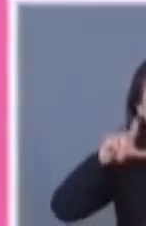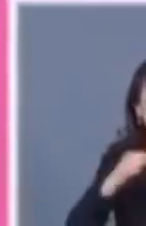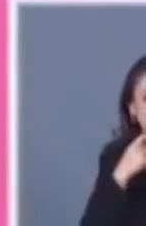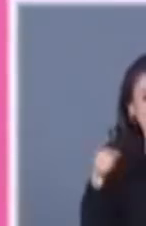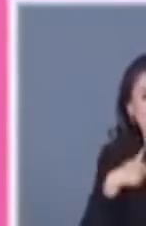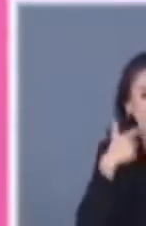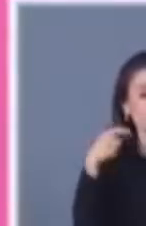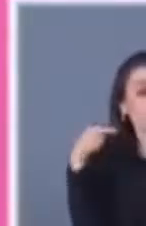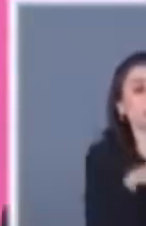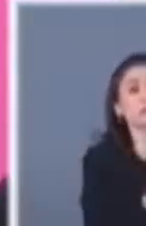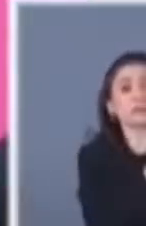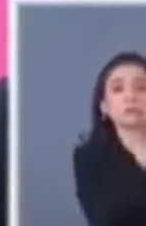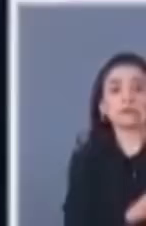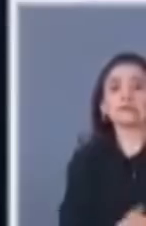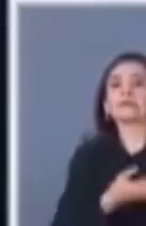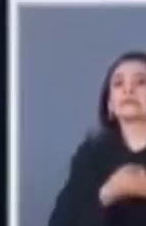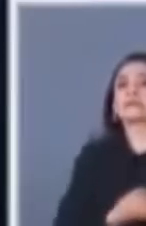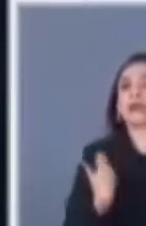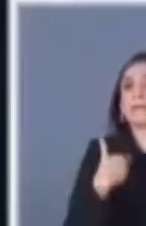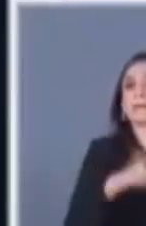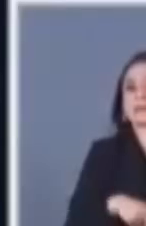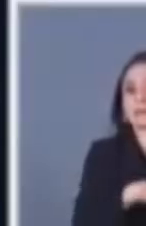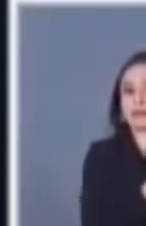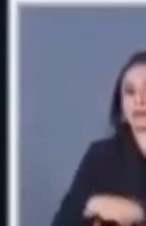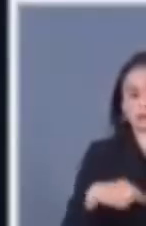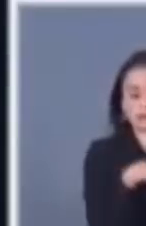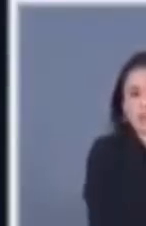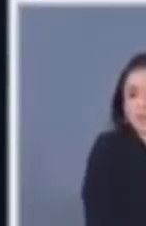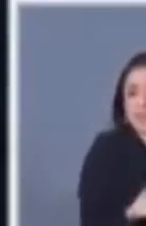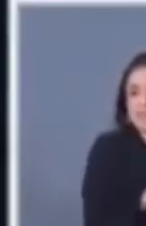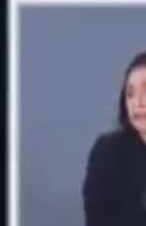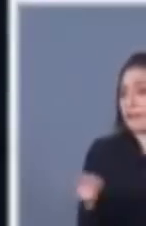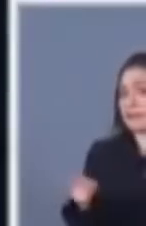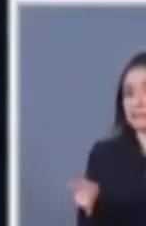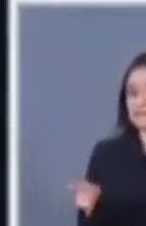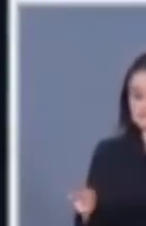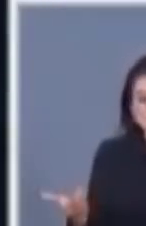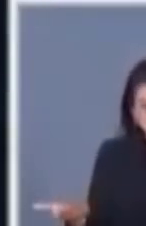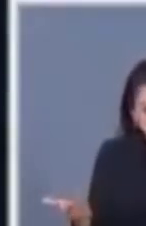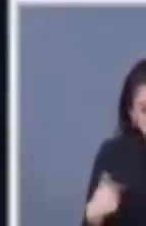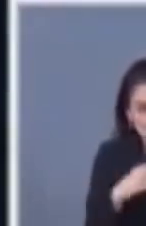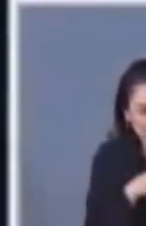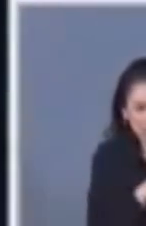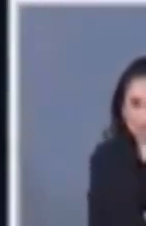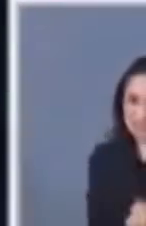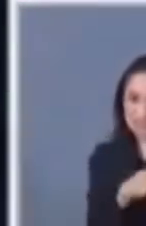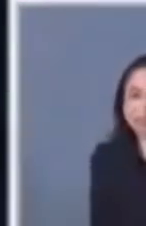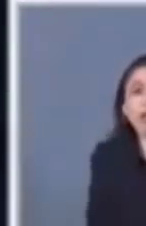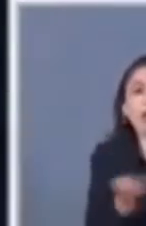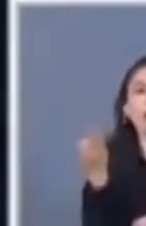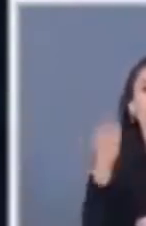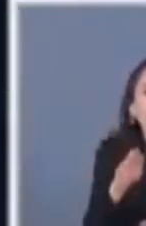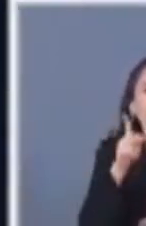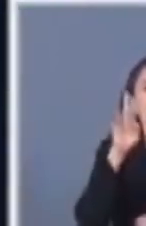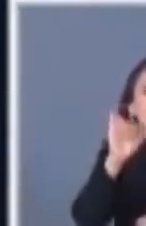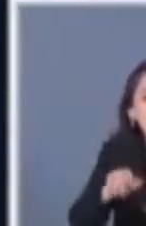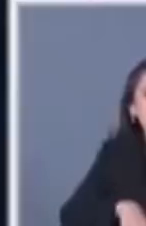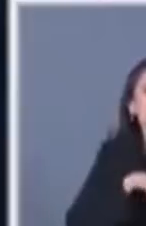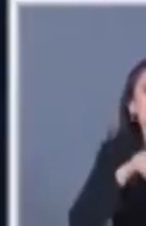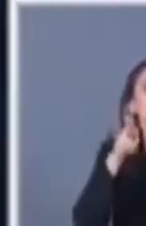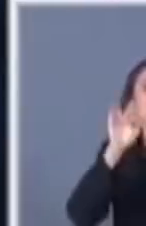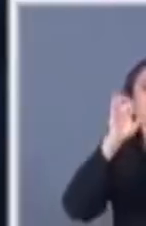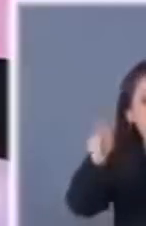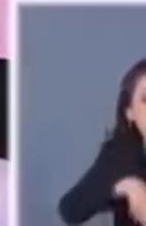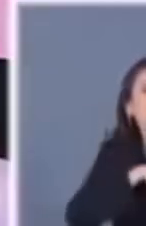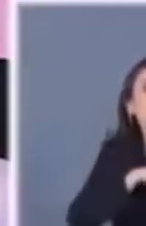su candidato. Usted representa lo contrario a López Obrador. Usted ya traicionó al PRI, ya traicionó al PRD, ya traicionó a Andrés Manuel